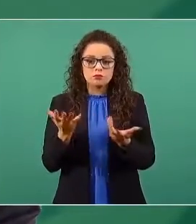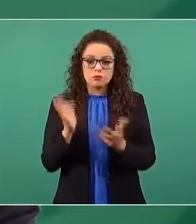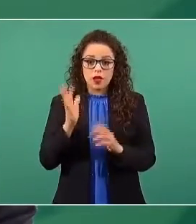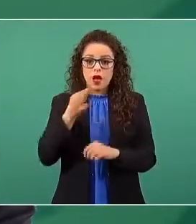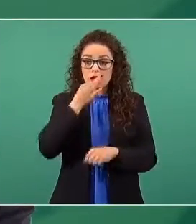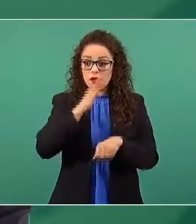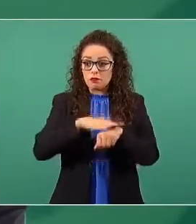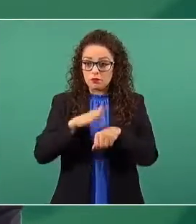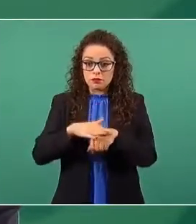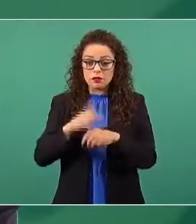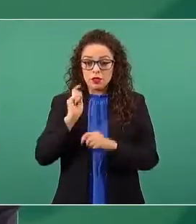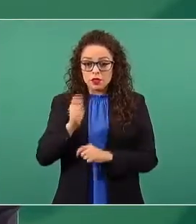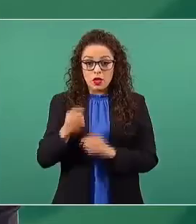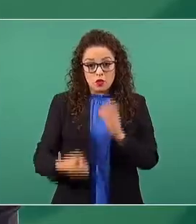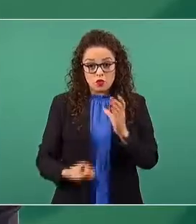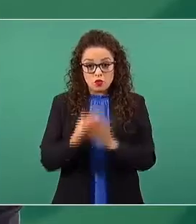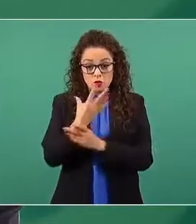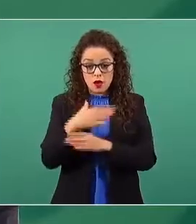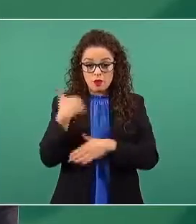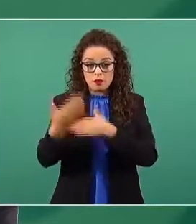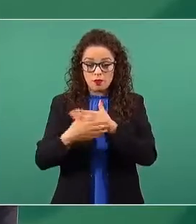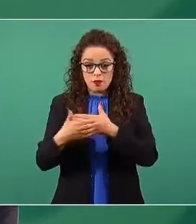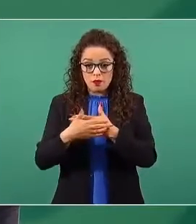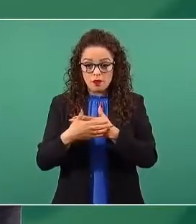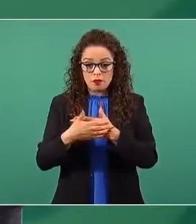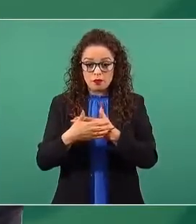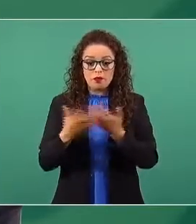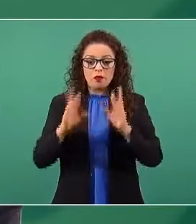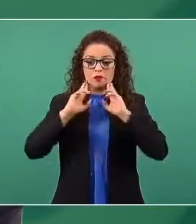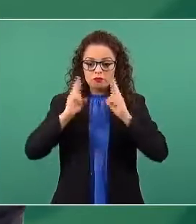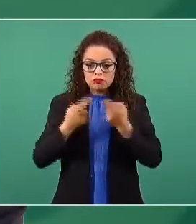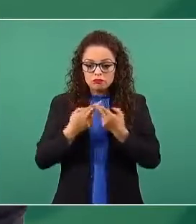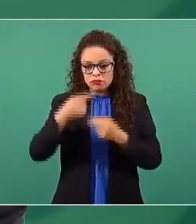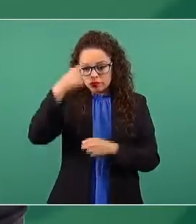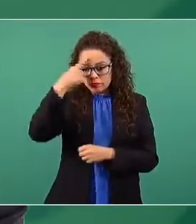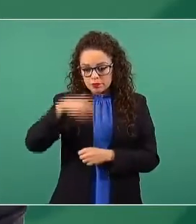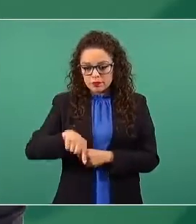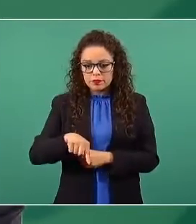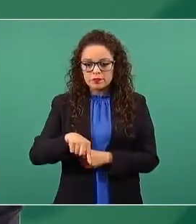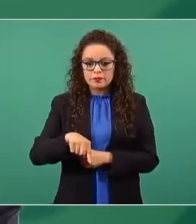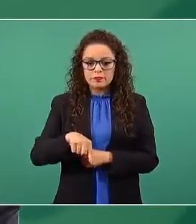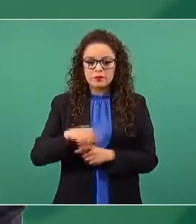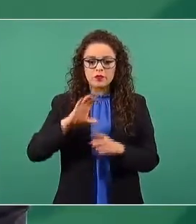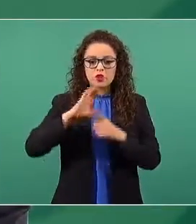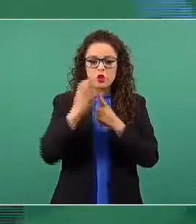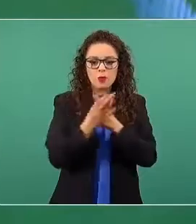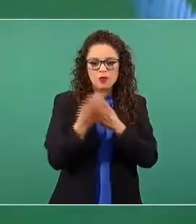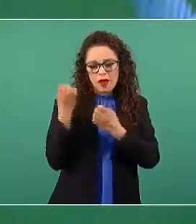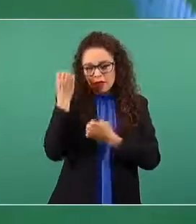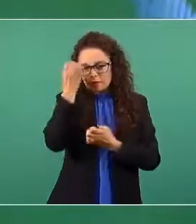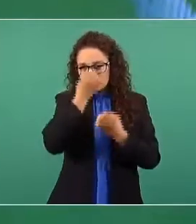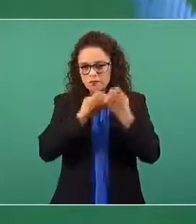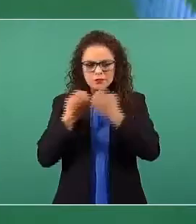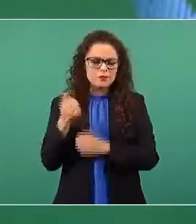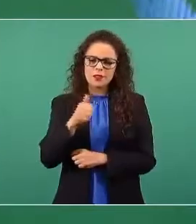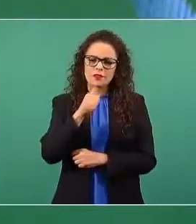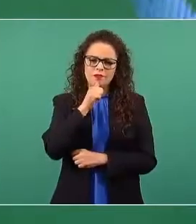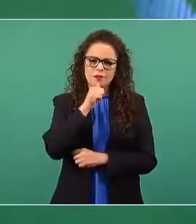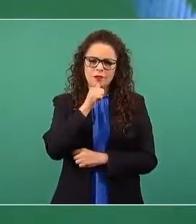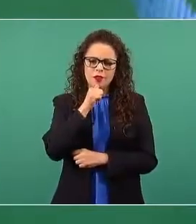un ciclo nuevo de sesiones del comité de examen. Las personas que ya habían